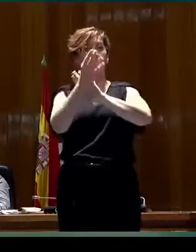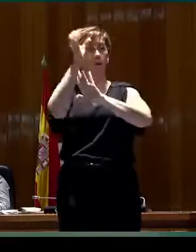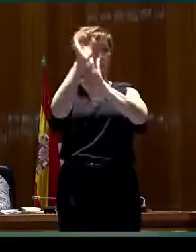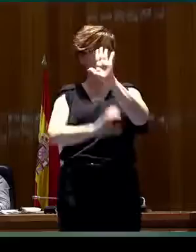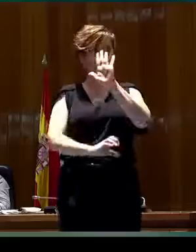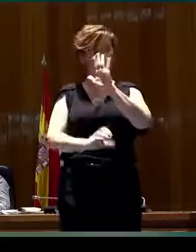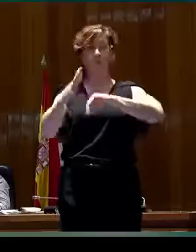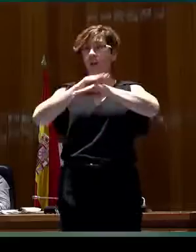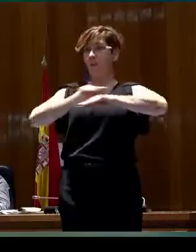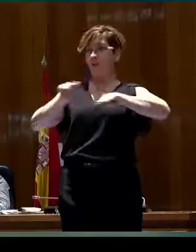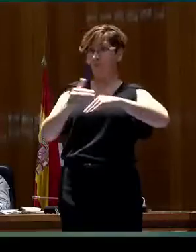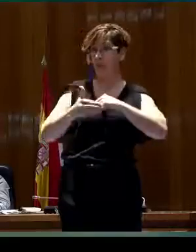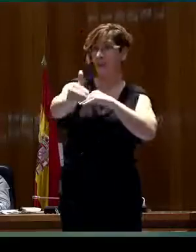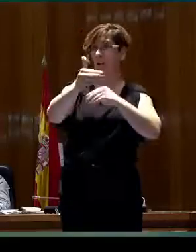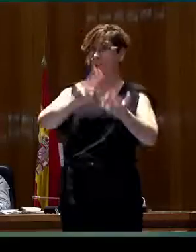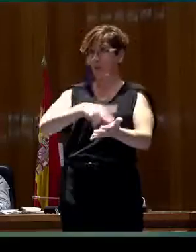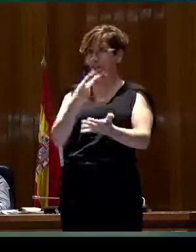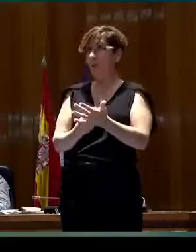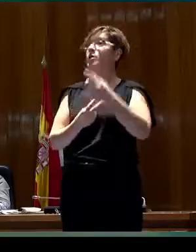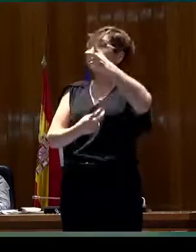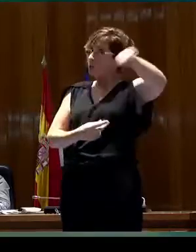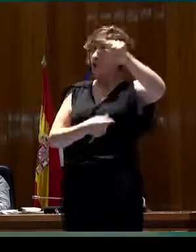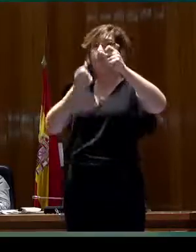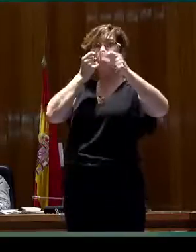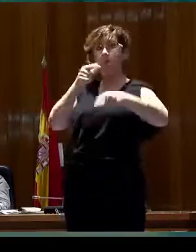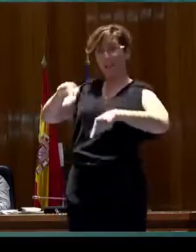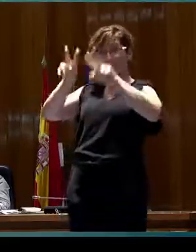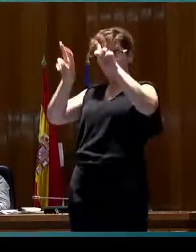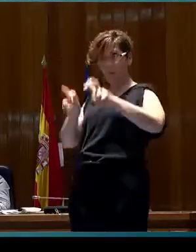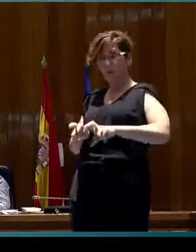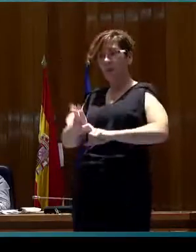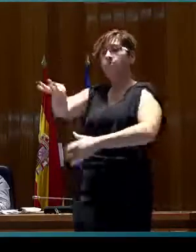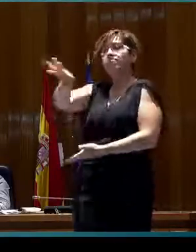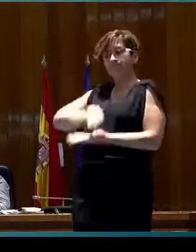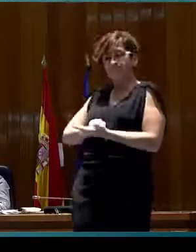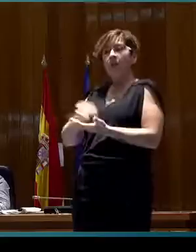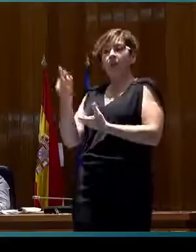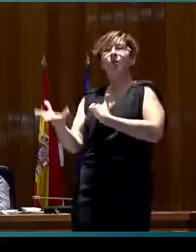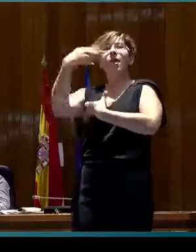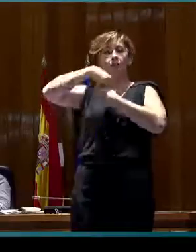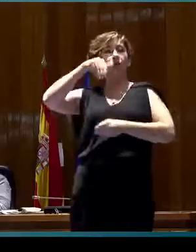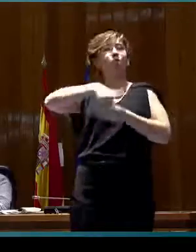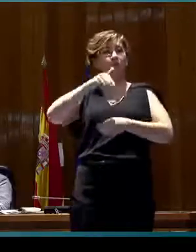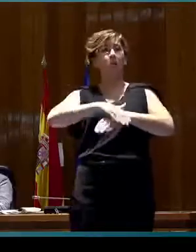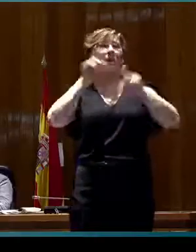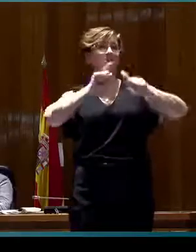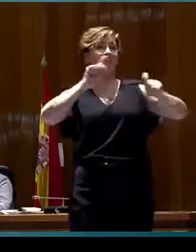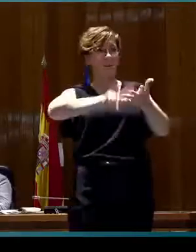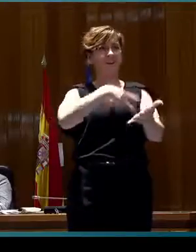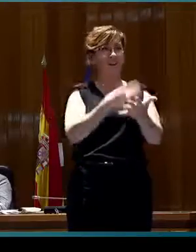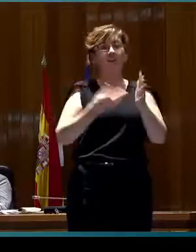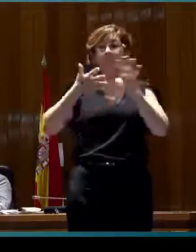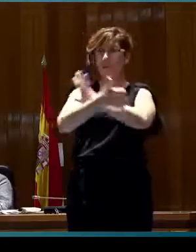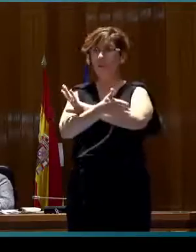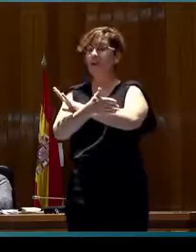para formar a los intérpretes, pues tomen que también estas cuestiones deben ser enseñadas al intérprete, debe